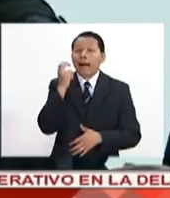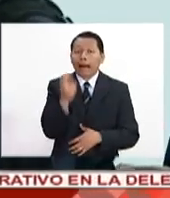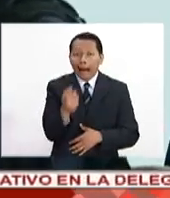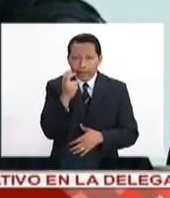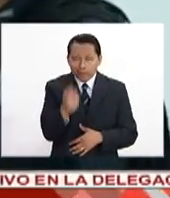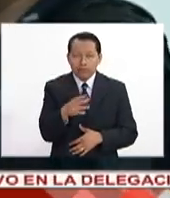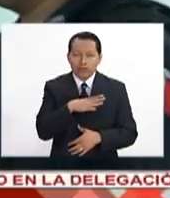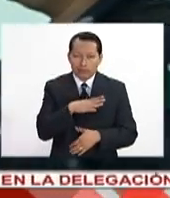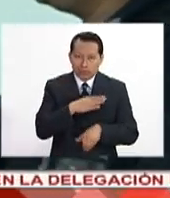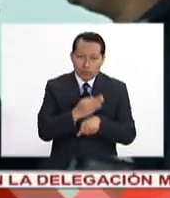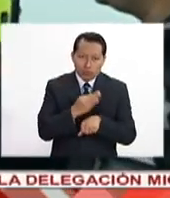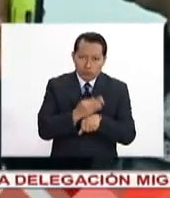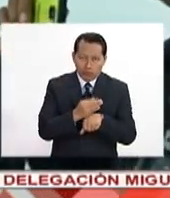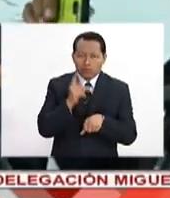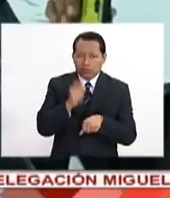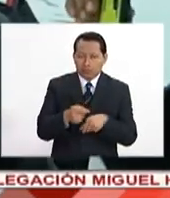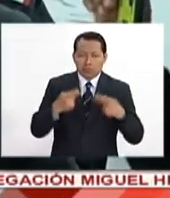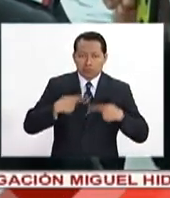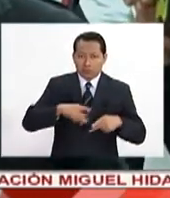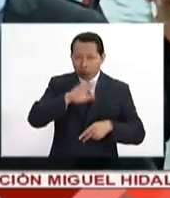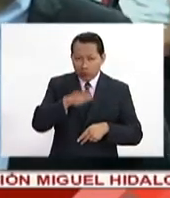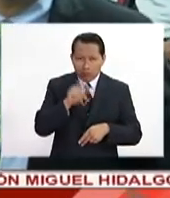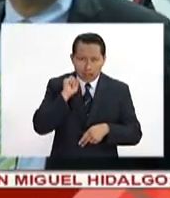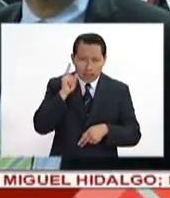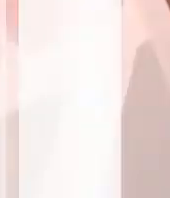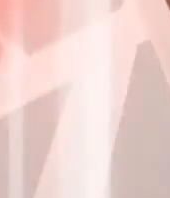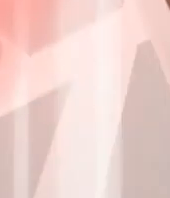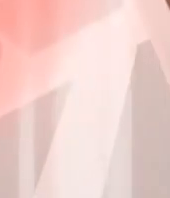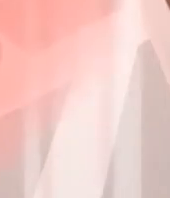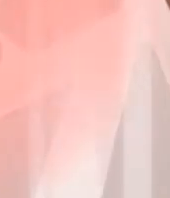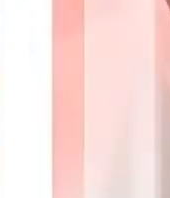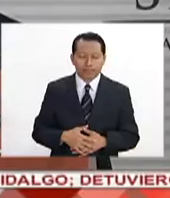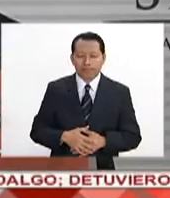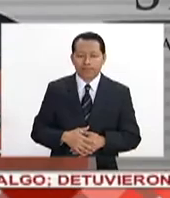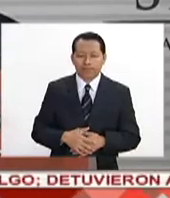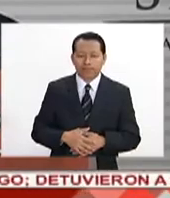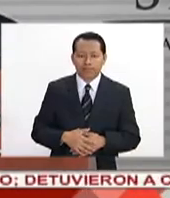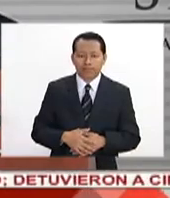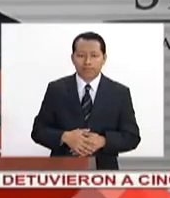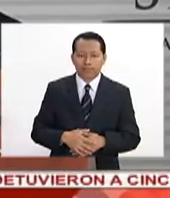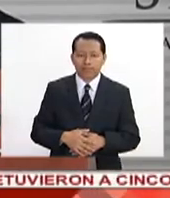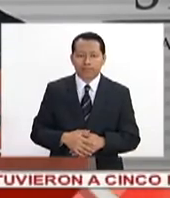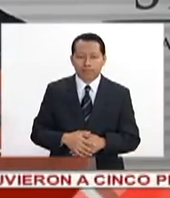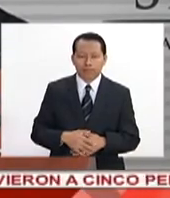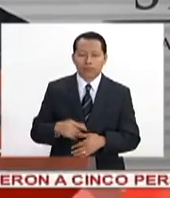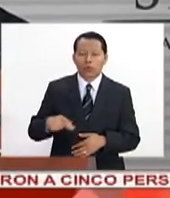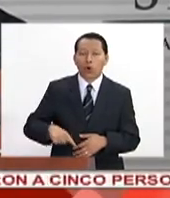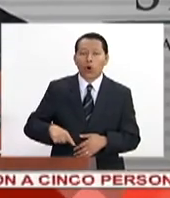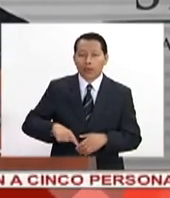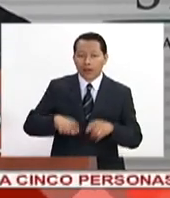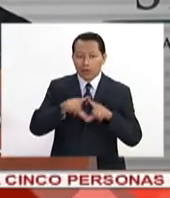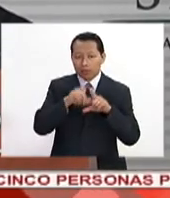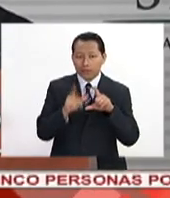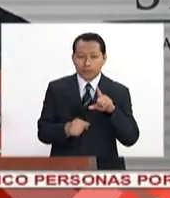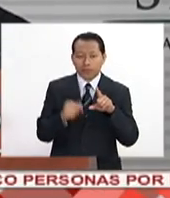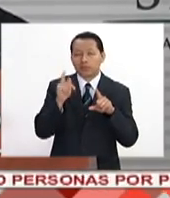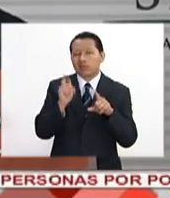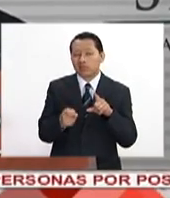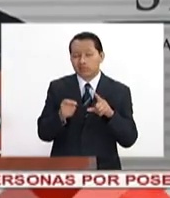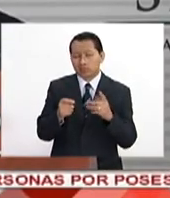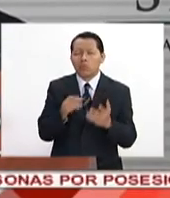que hasta el momento se reporte saldo blanco. El gobierno de la República no escatimará